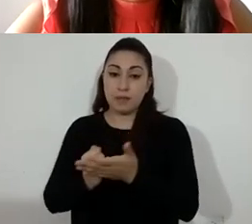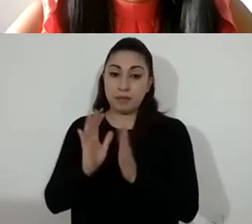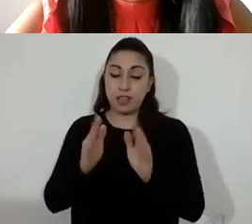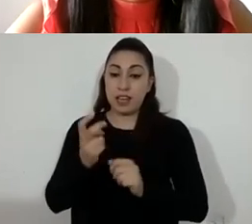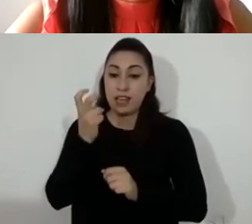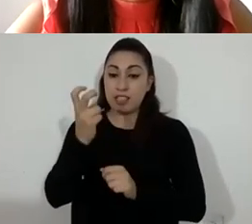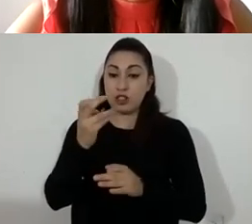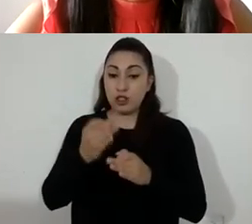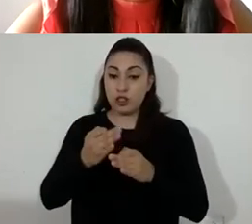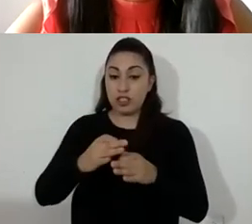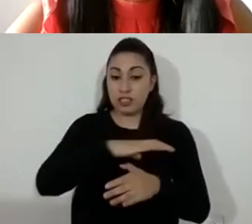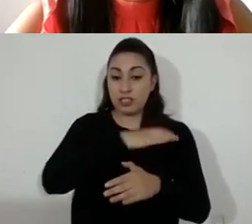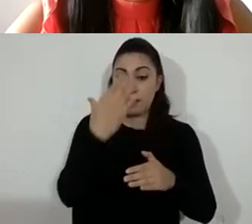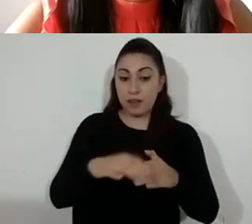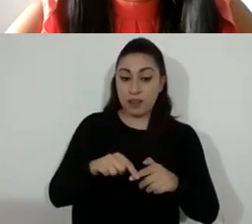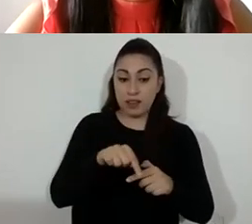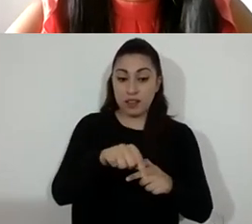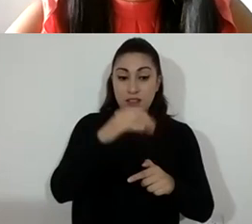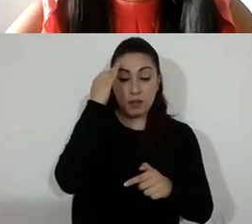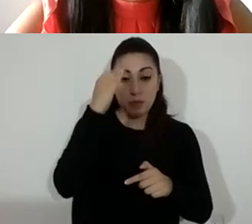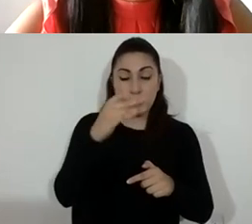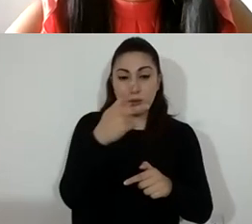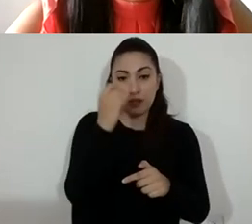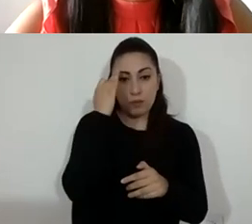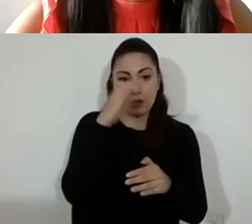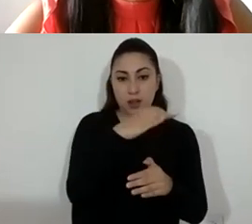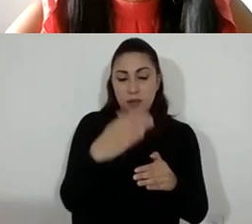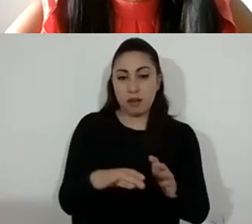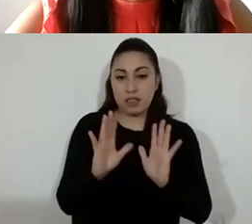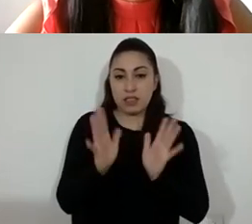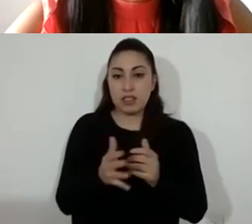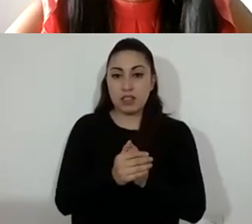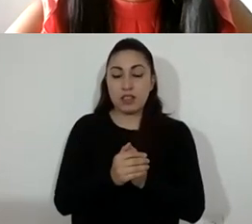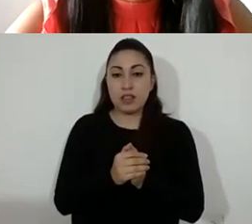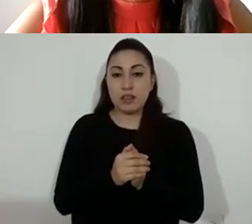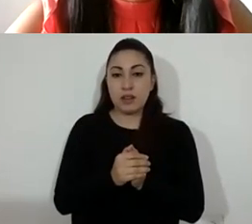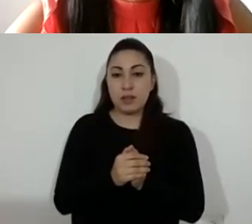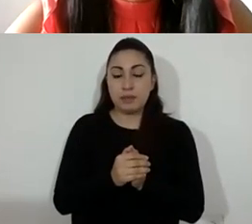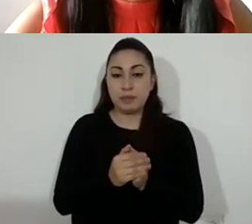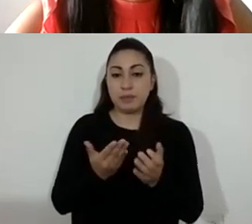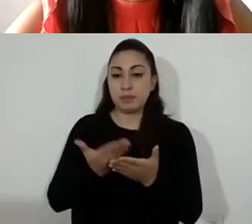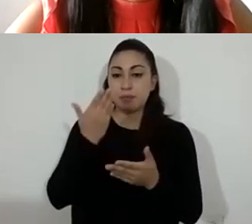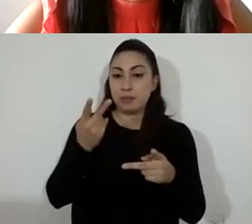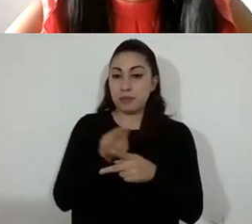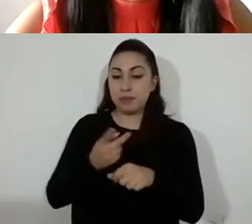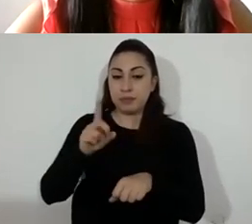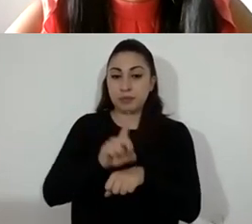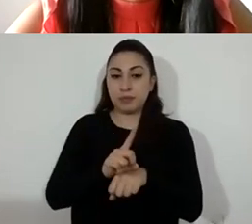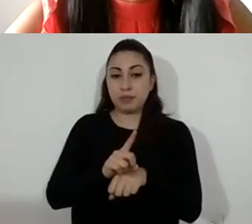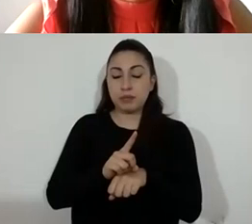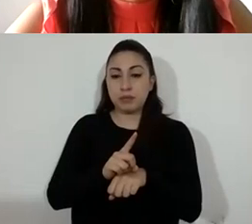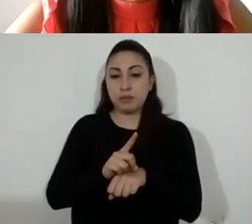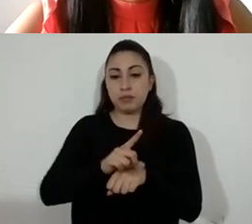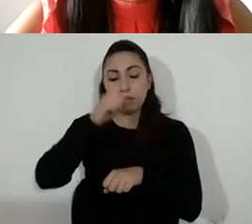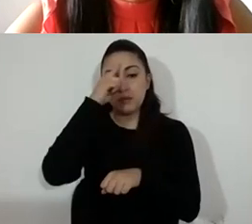ya están terminando su periodo y que nosotros inclusive le ampliamos hace unos días para que no terminara en